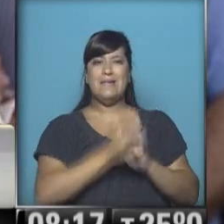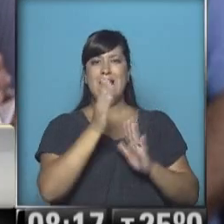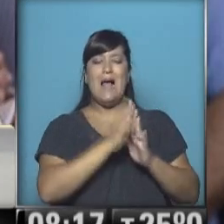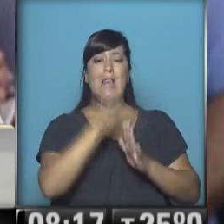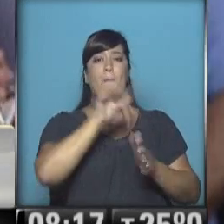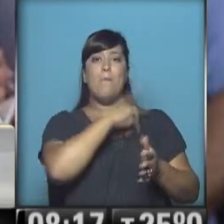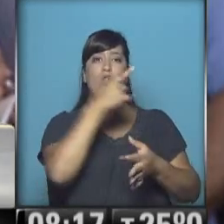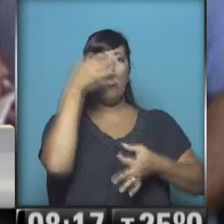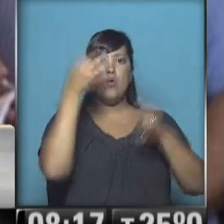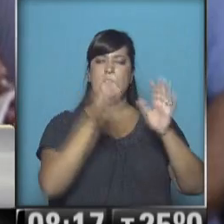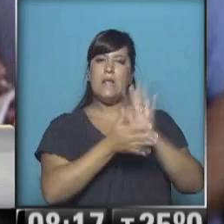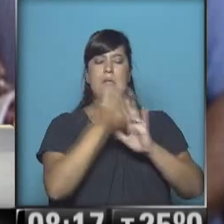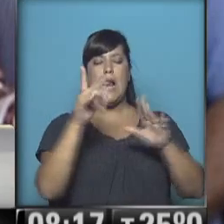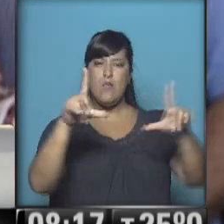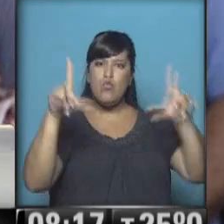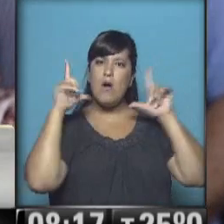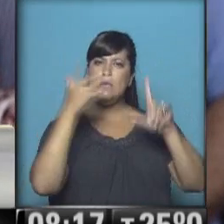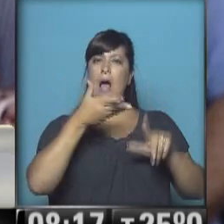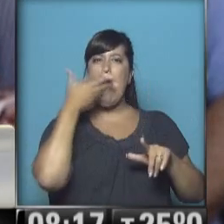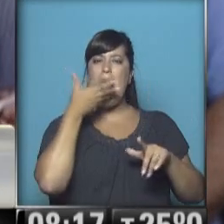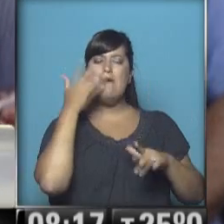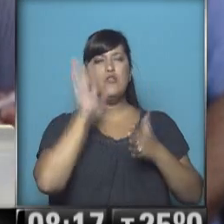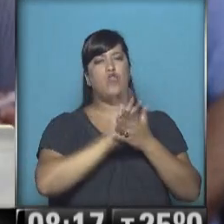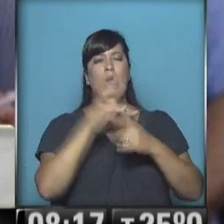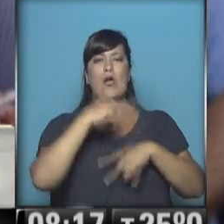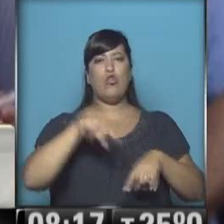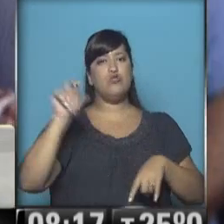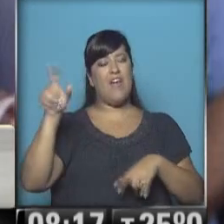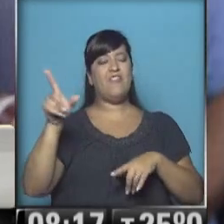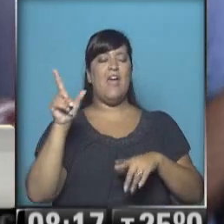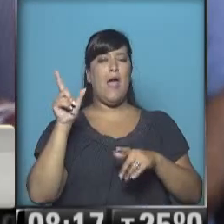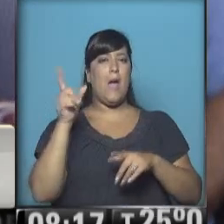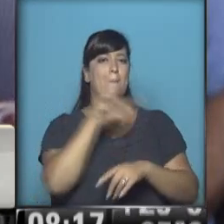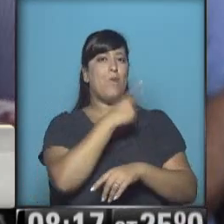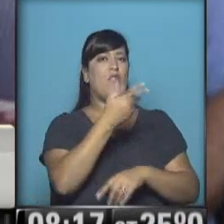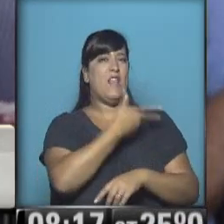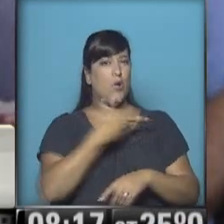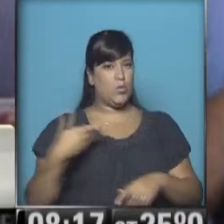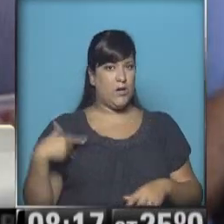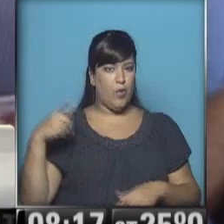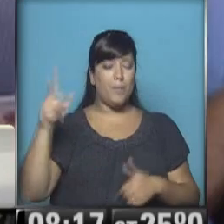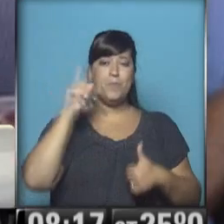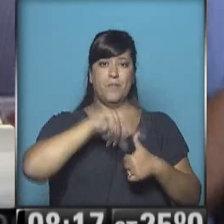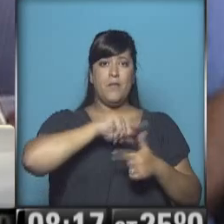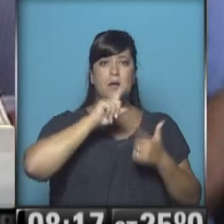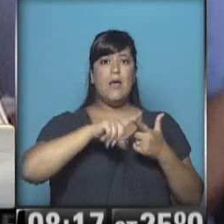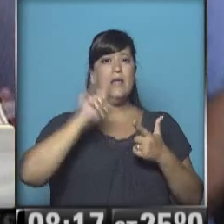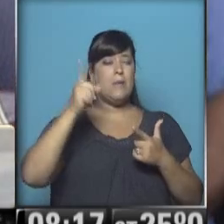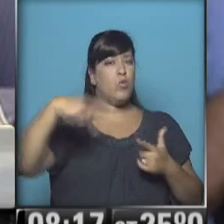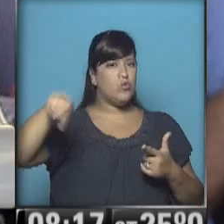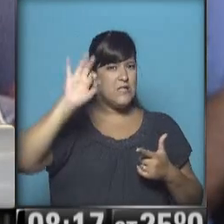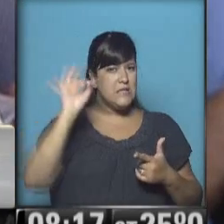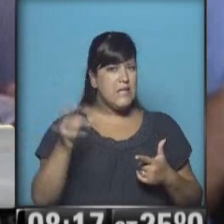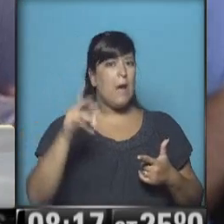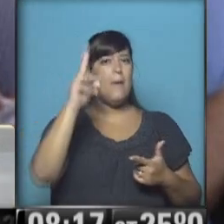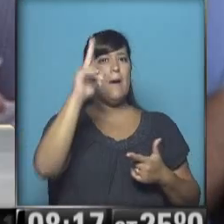del Poder Judicial y hablando sobre las cosas que hace el Ejecutivo. Esa es una. Uh-huh. Y la otra, si está al tanto de que trascendió que el